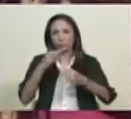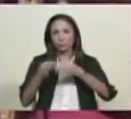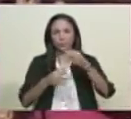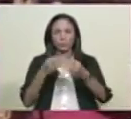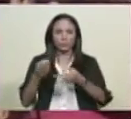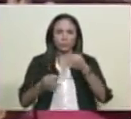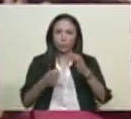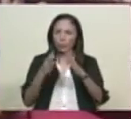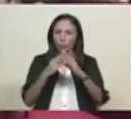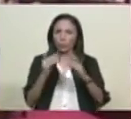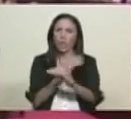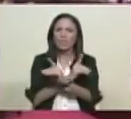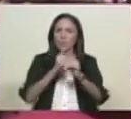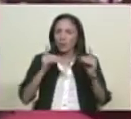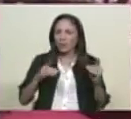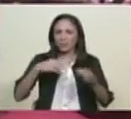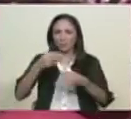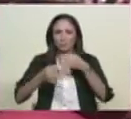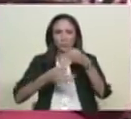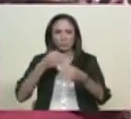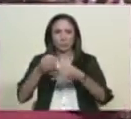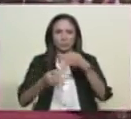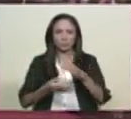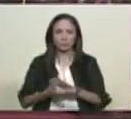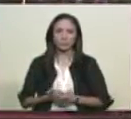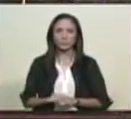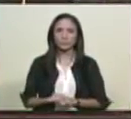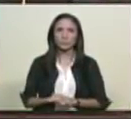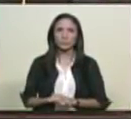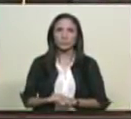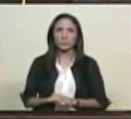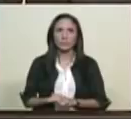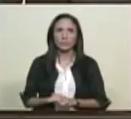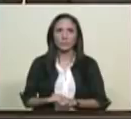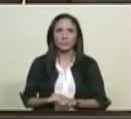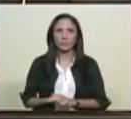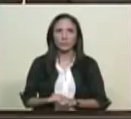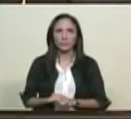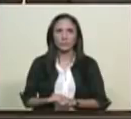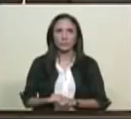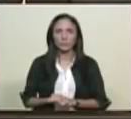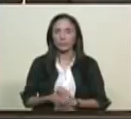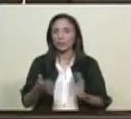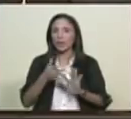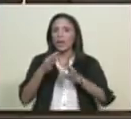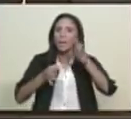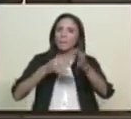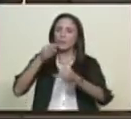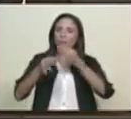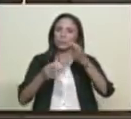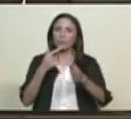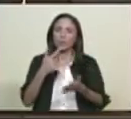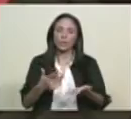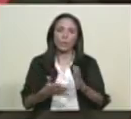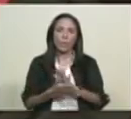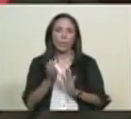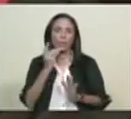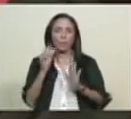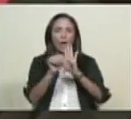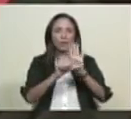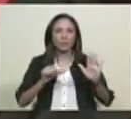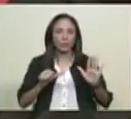democrático, los capítulos del Poder Judicial, los capítulos de los derechos humanos de nuestro